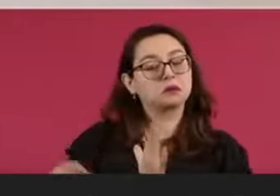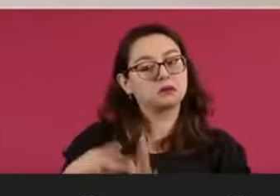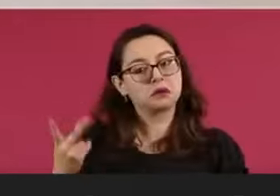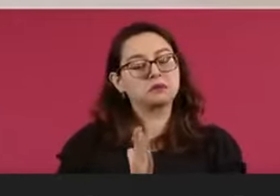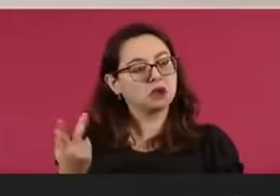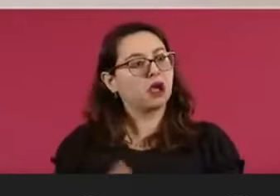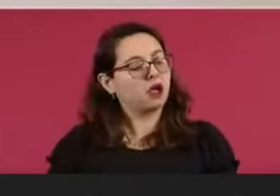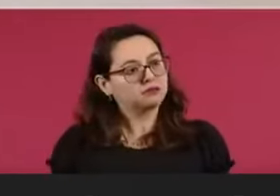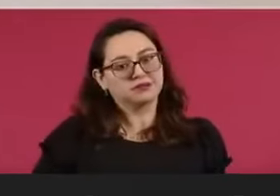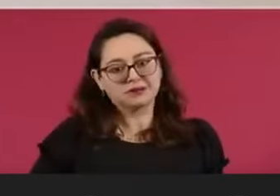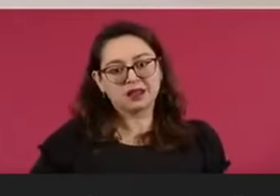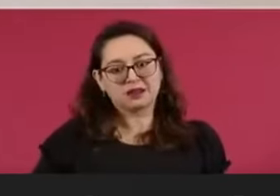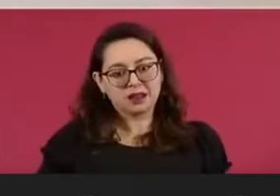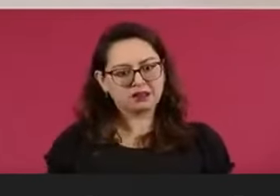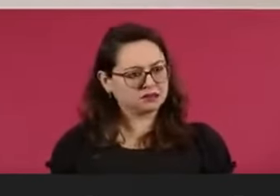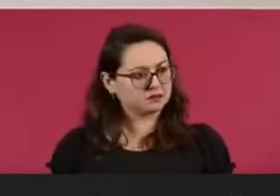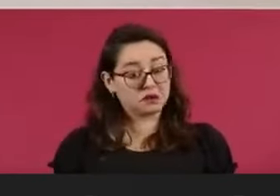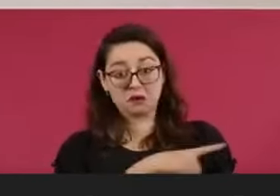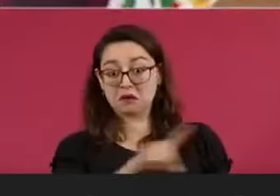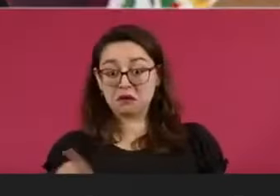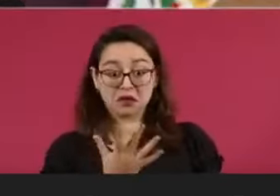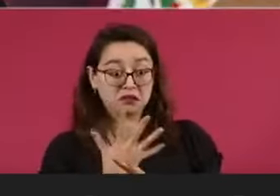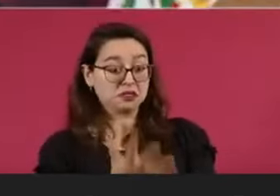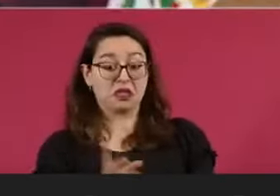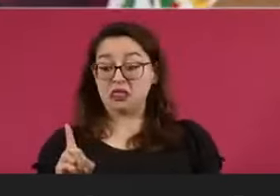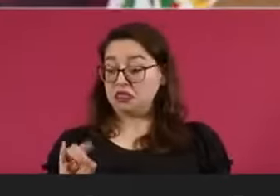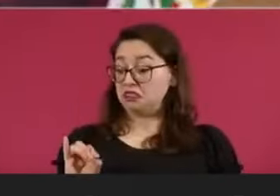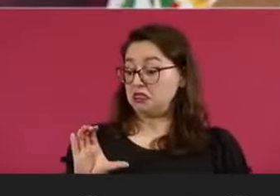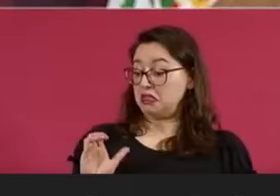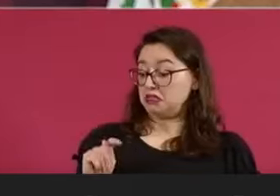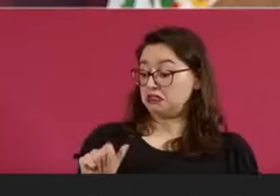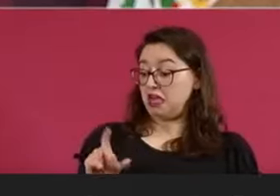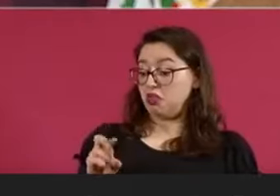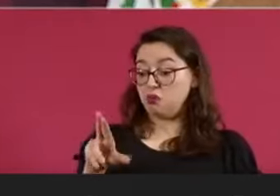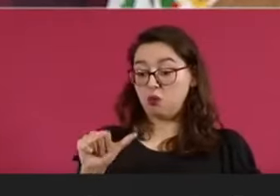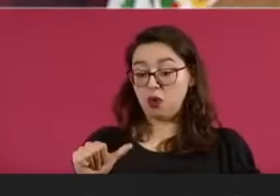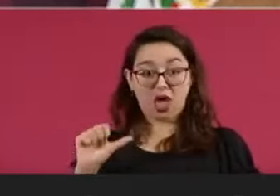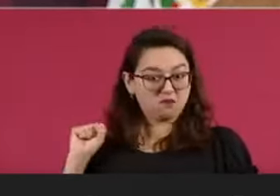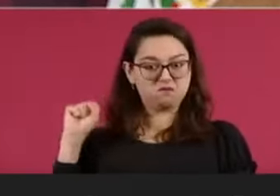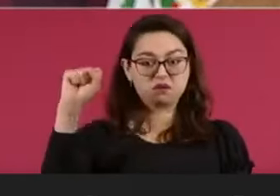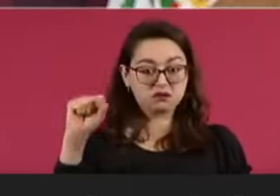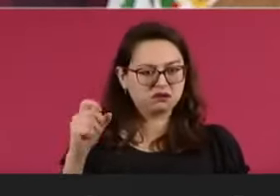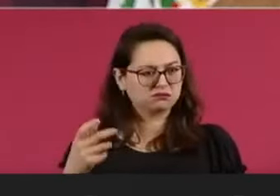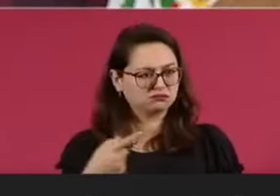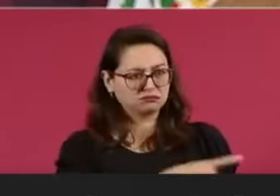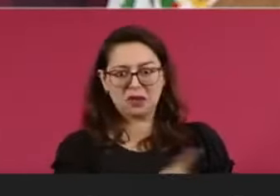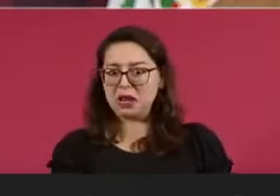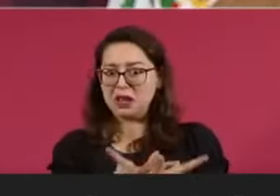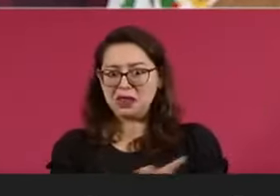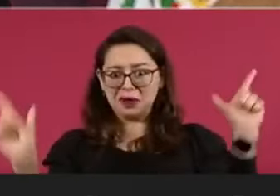que es una dictadura. No, ahora sale todo, No hay